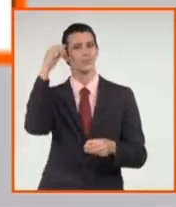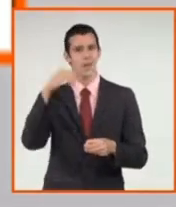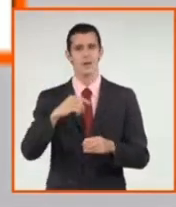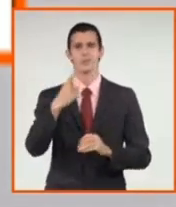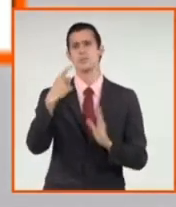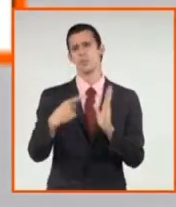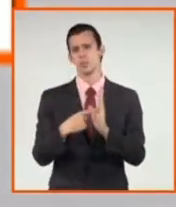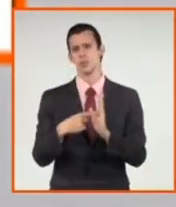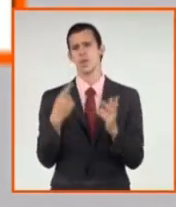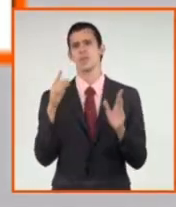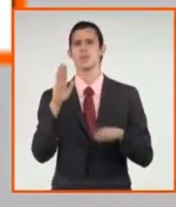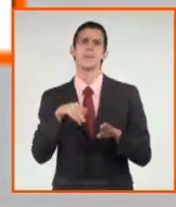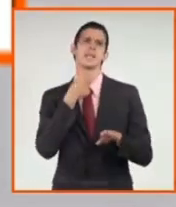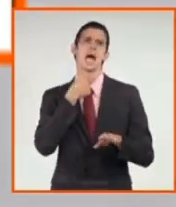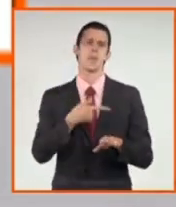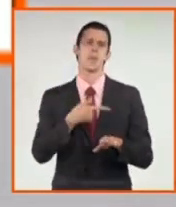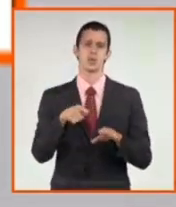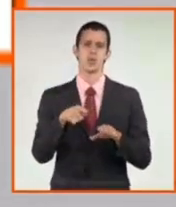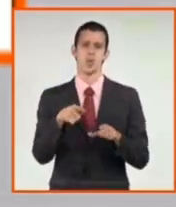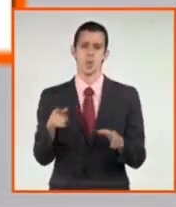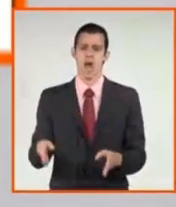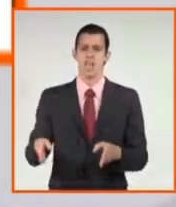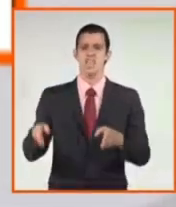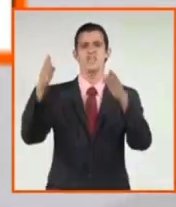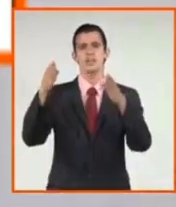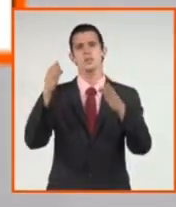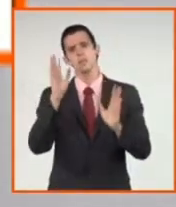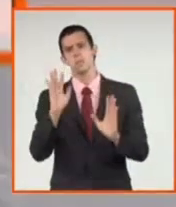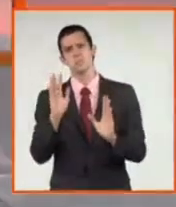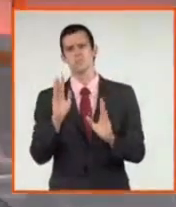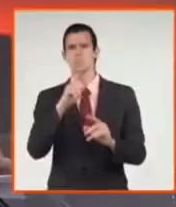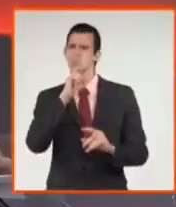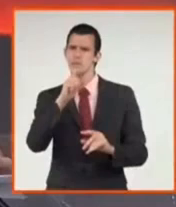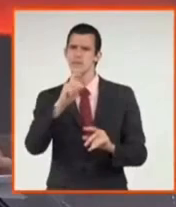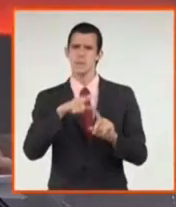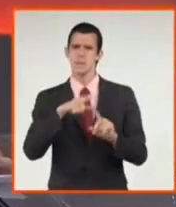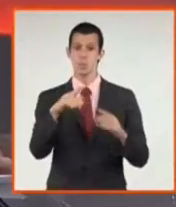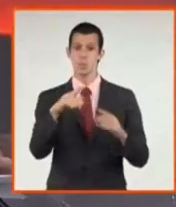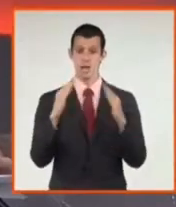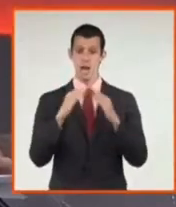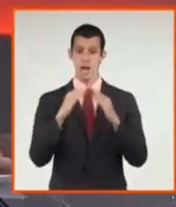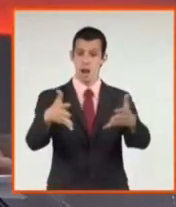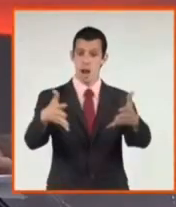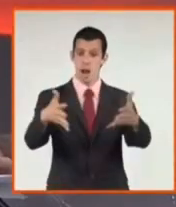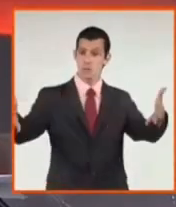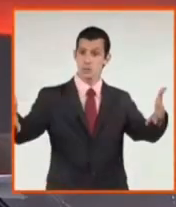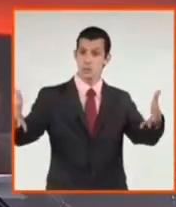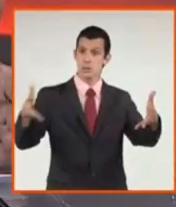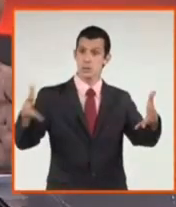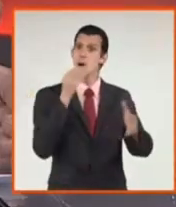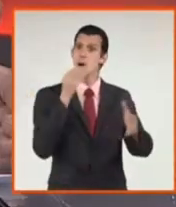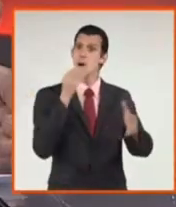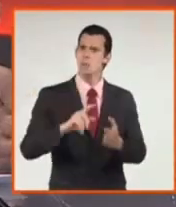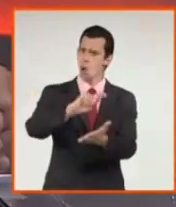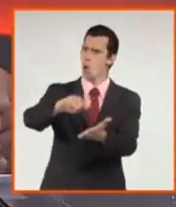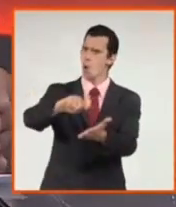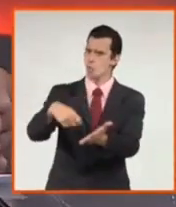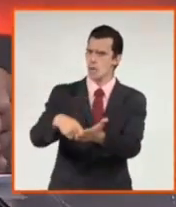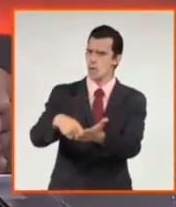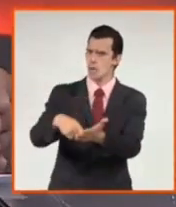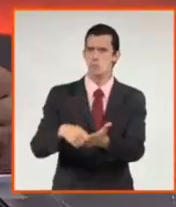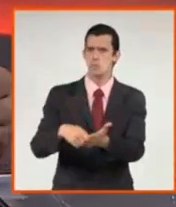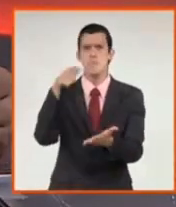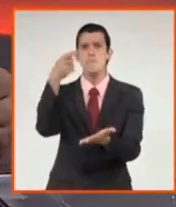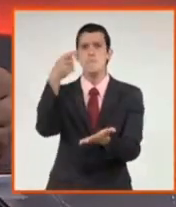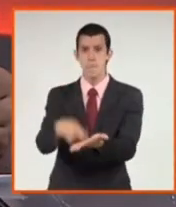tendrá una validez se firmara un contrato por 20 años que decir contrata para una sola vez y durante 20 años tiene el